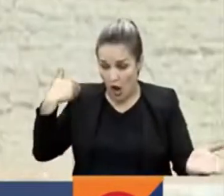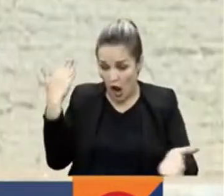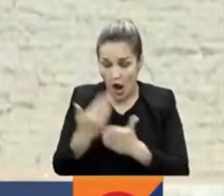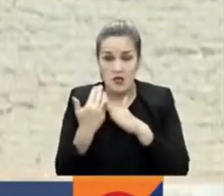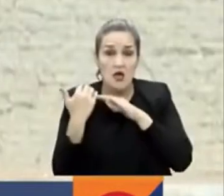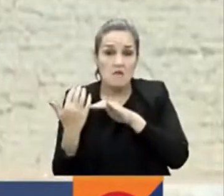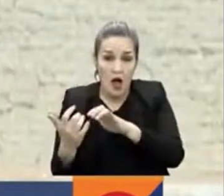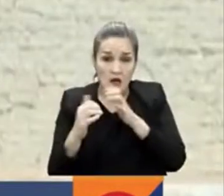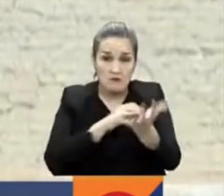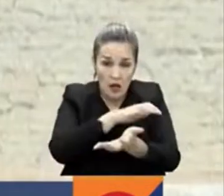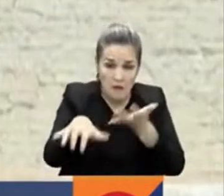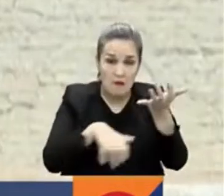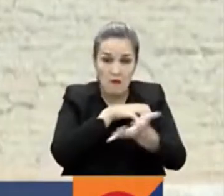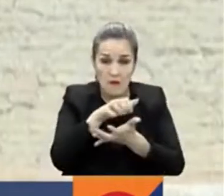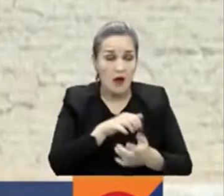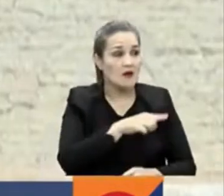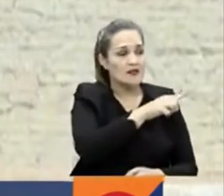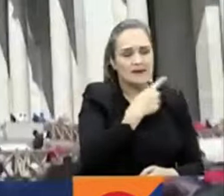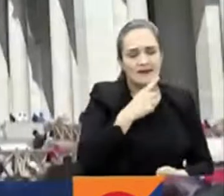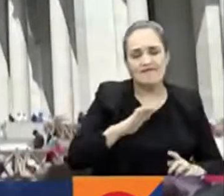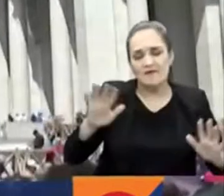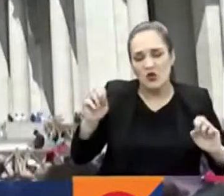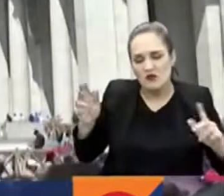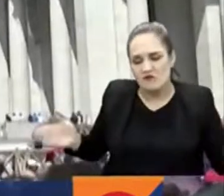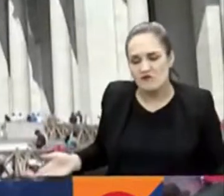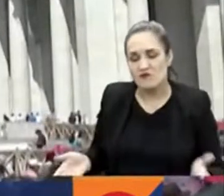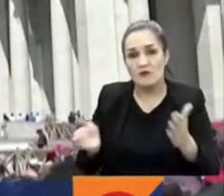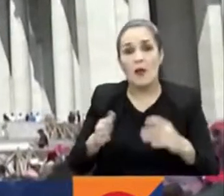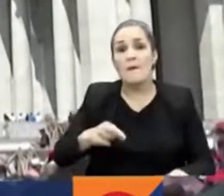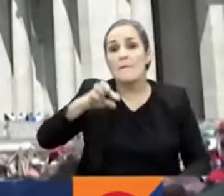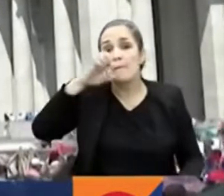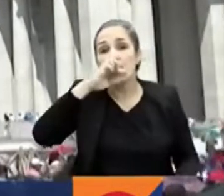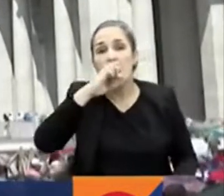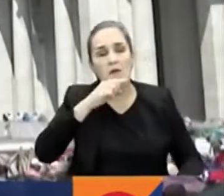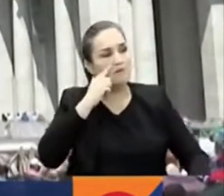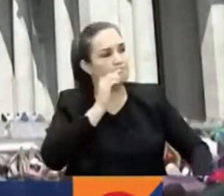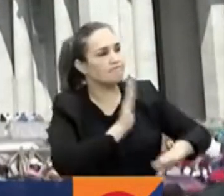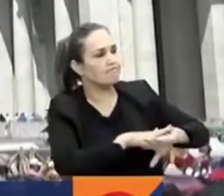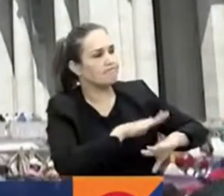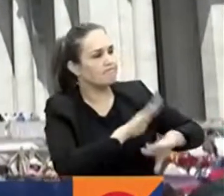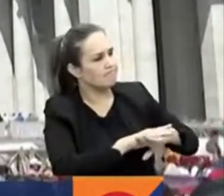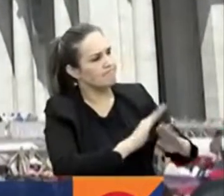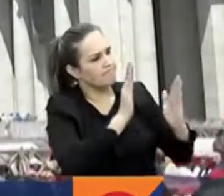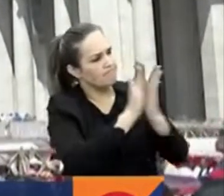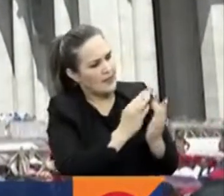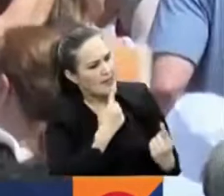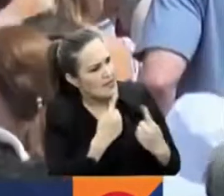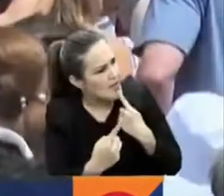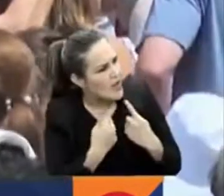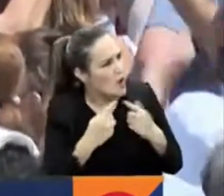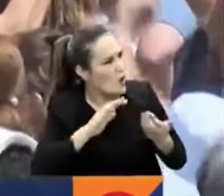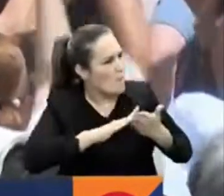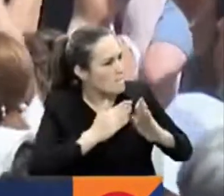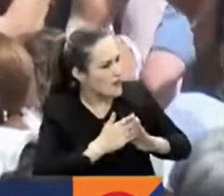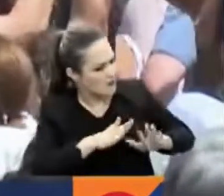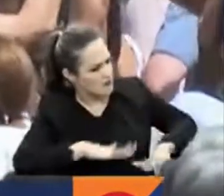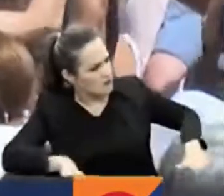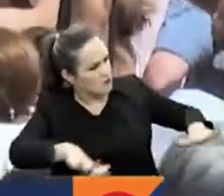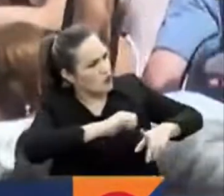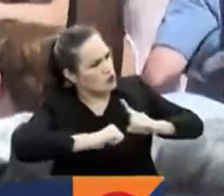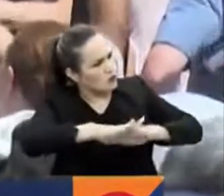fin al estado de excepción y el Papa Francisco hizo un importante llamado desde el Vaticano al diálogo y a la paz social en Ecuador.